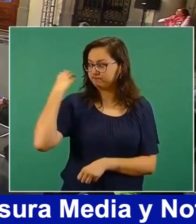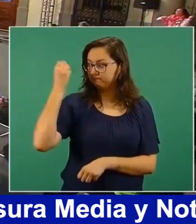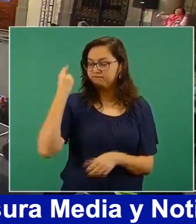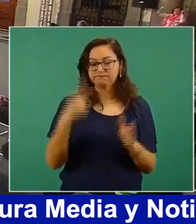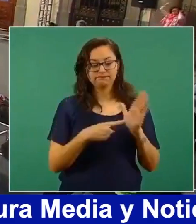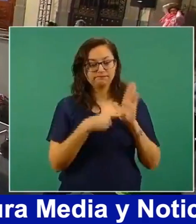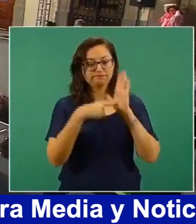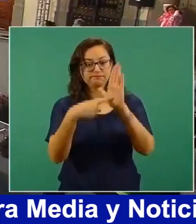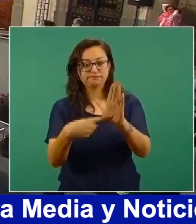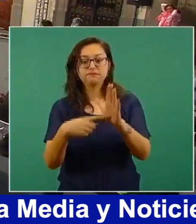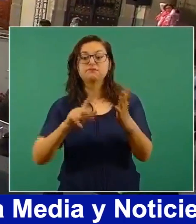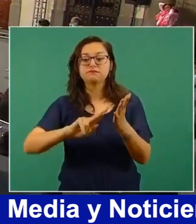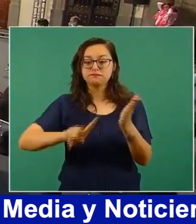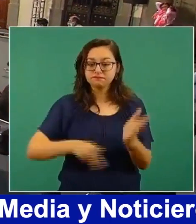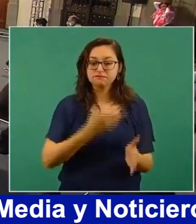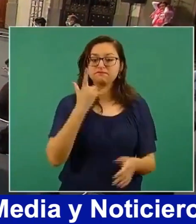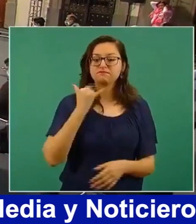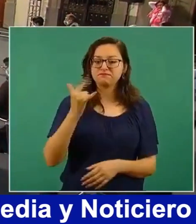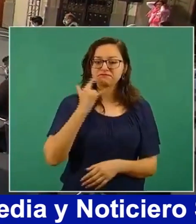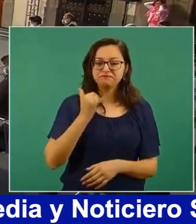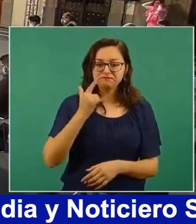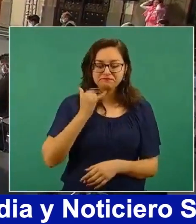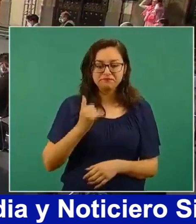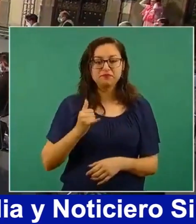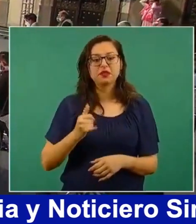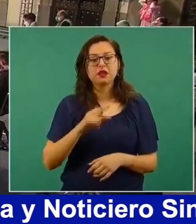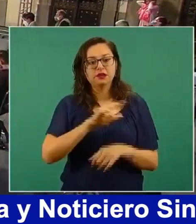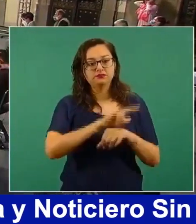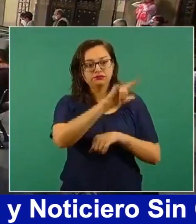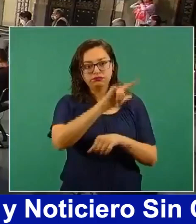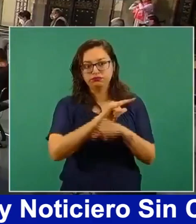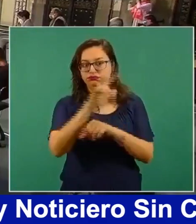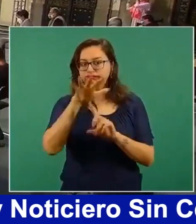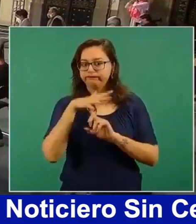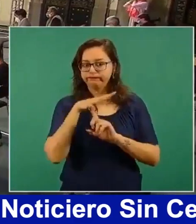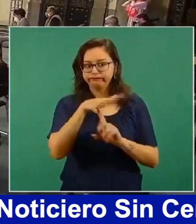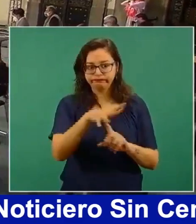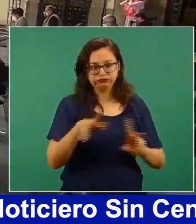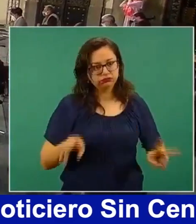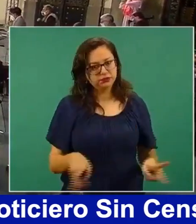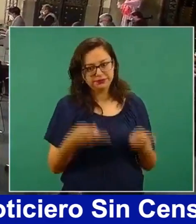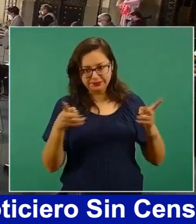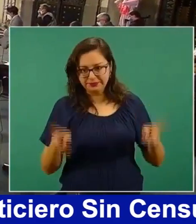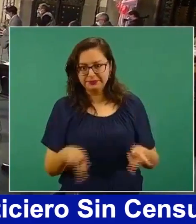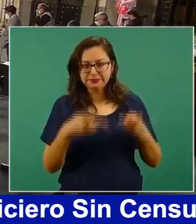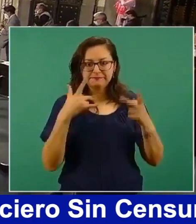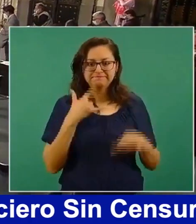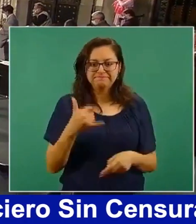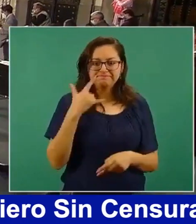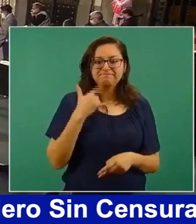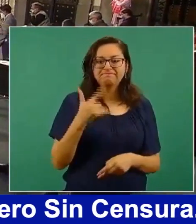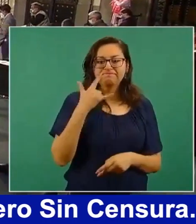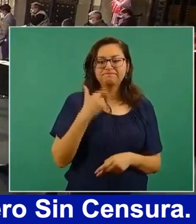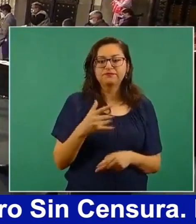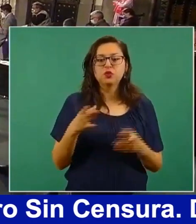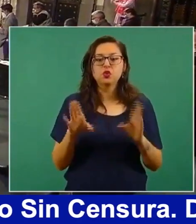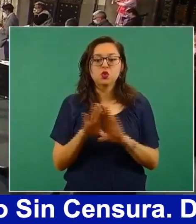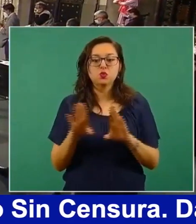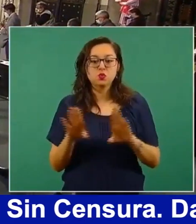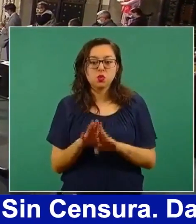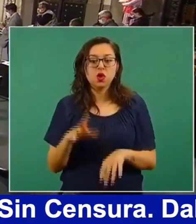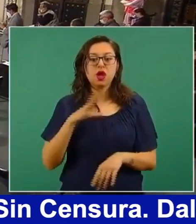relanzando los esfuerzos para vender las aeronaves. Este trabajo se está realizando a través de tres procesos